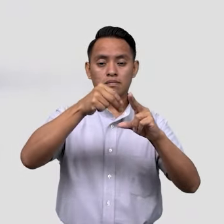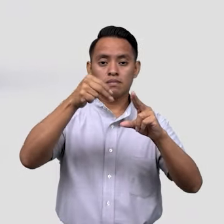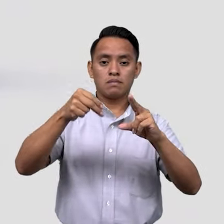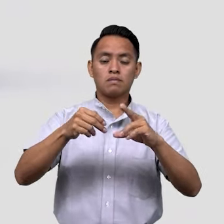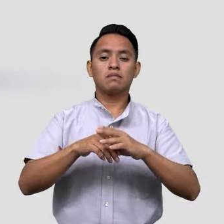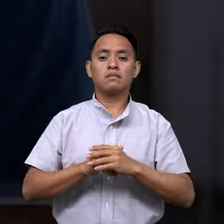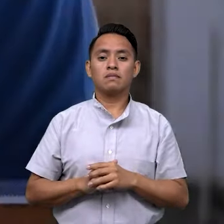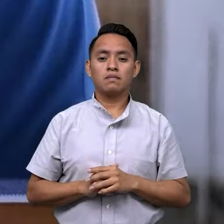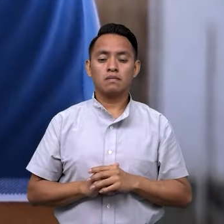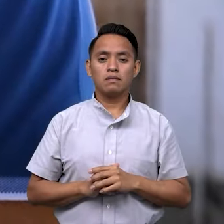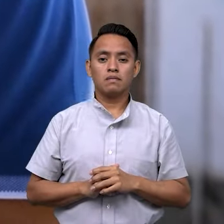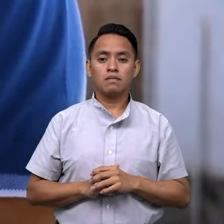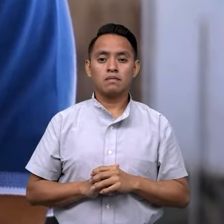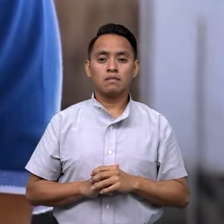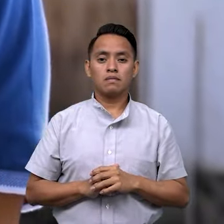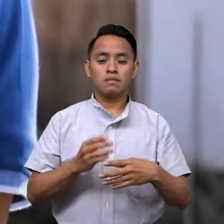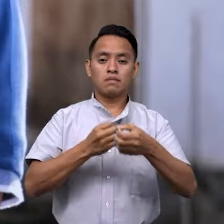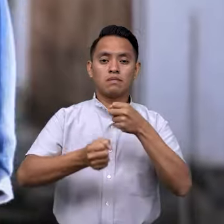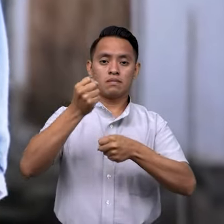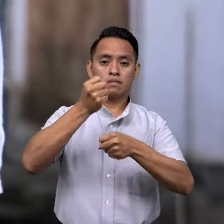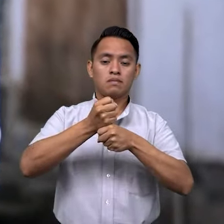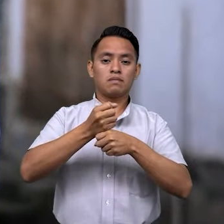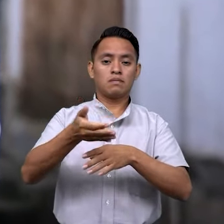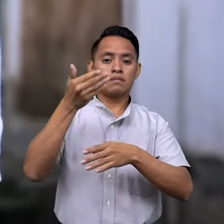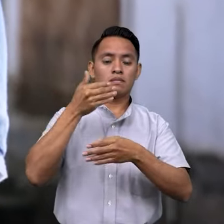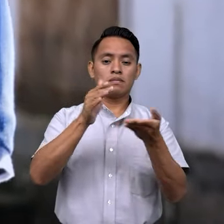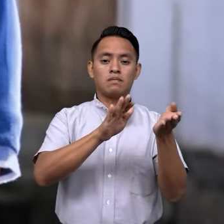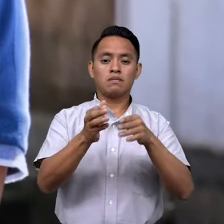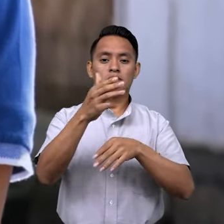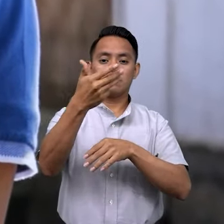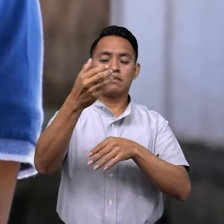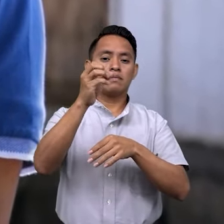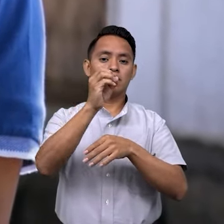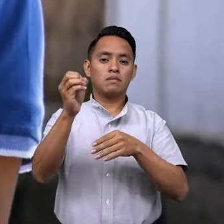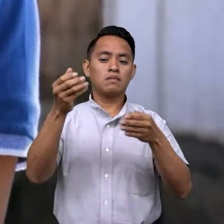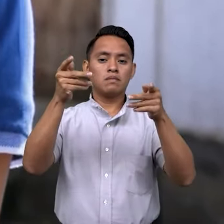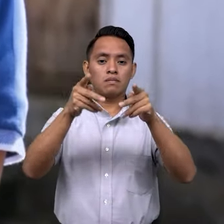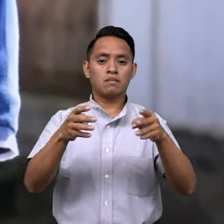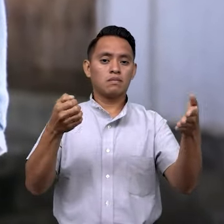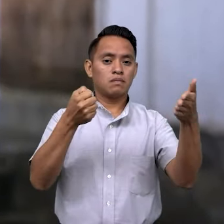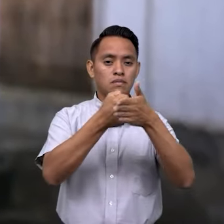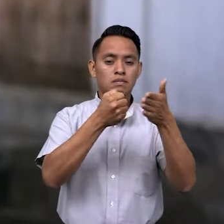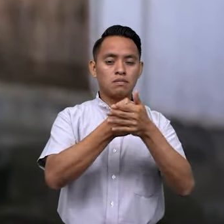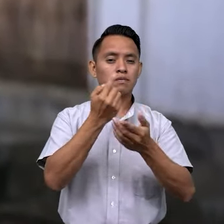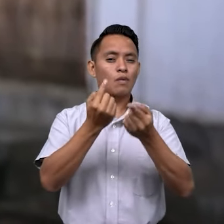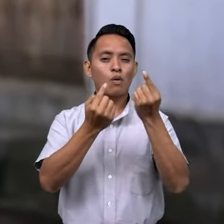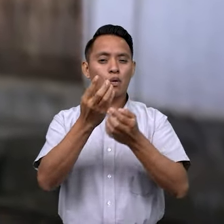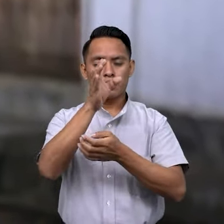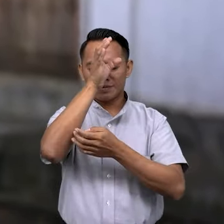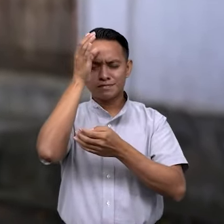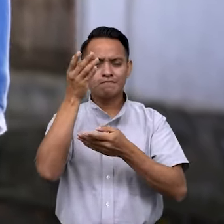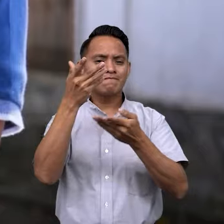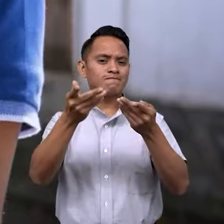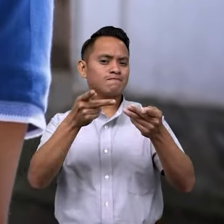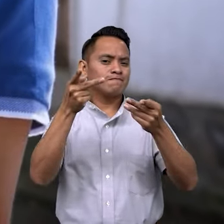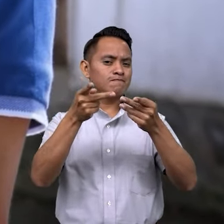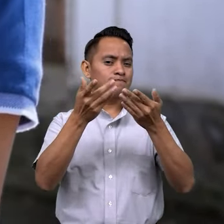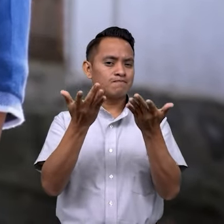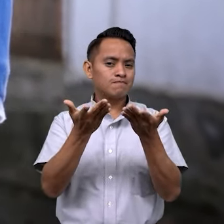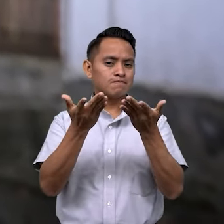SINAPRED. El año pasado murieron 900 personas por accidente de tránsito. ¿Cuál cree usted sea la cifra aceptable para este